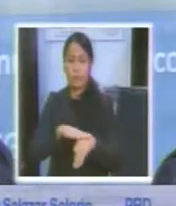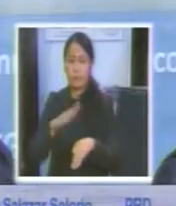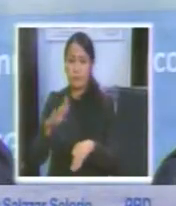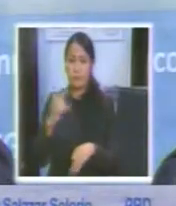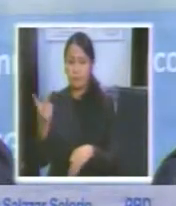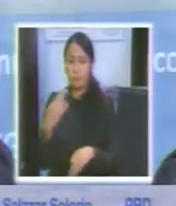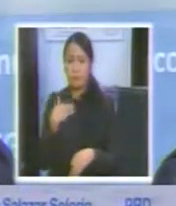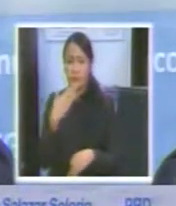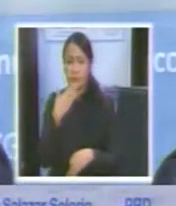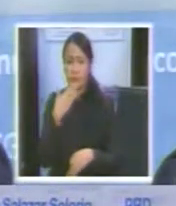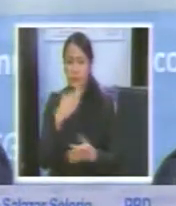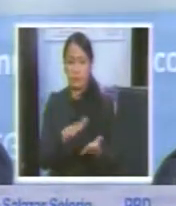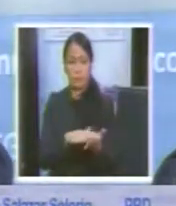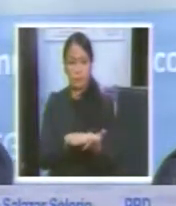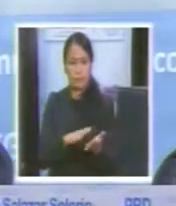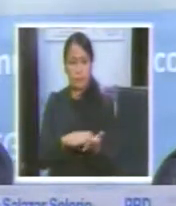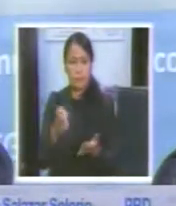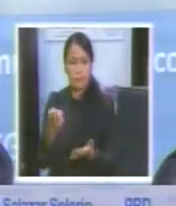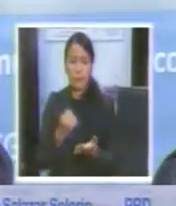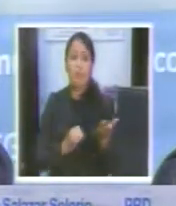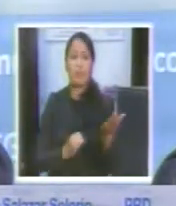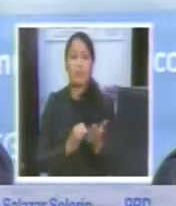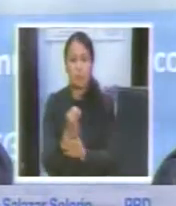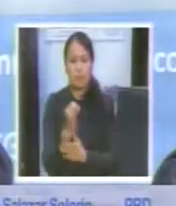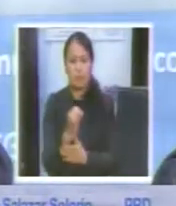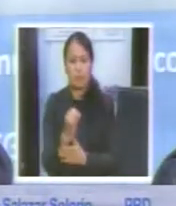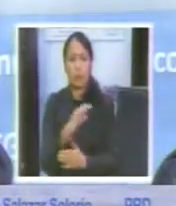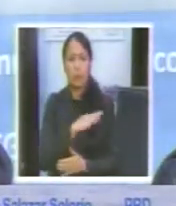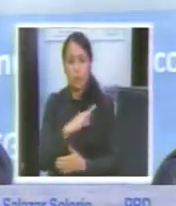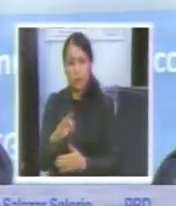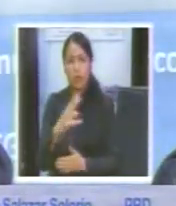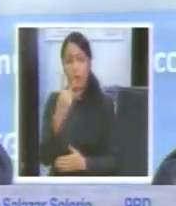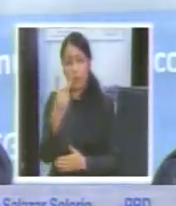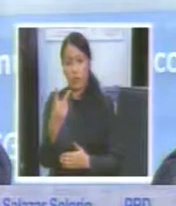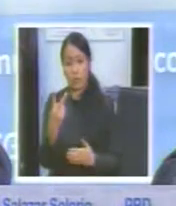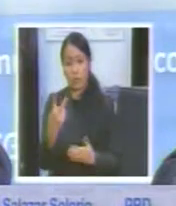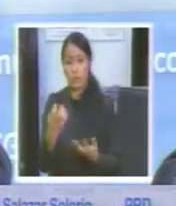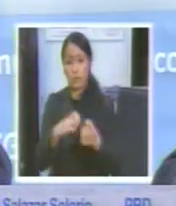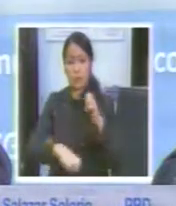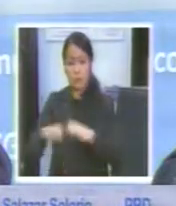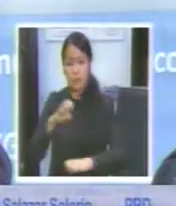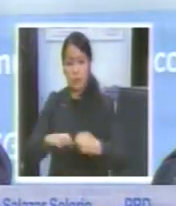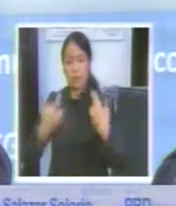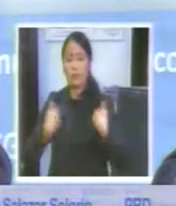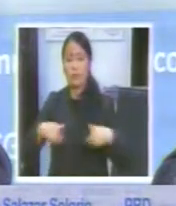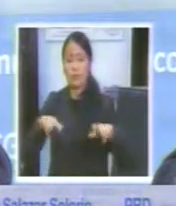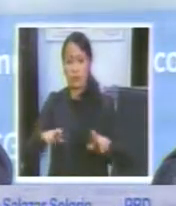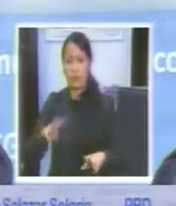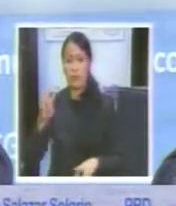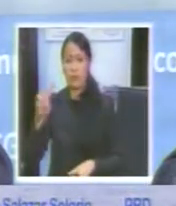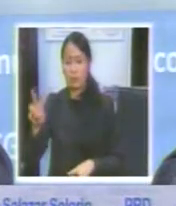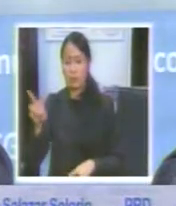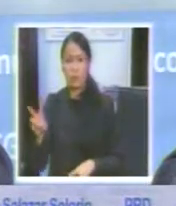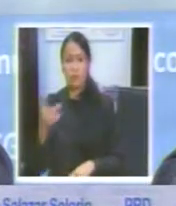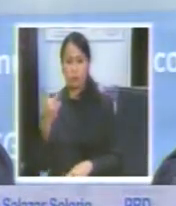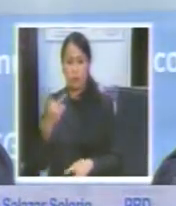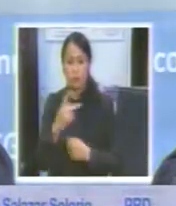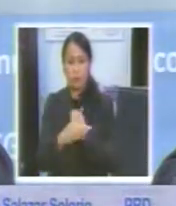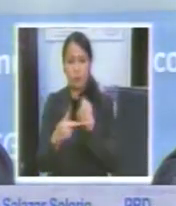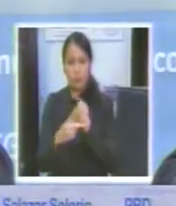la Cancillería por decidir el poder tener representaciones diplomáticas de nuestro país en estos